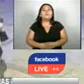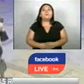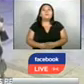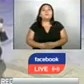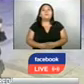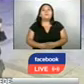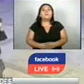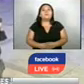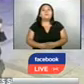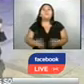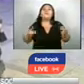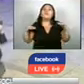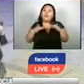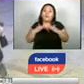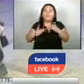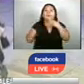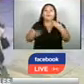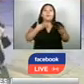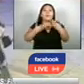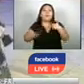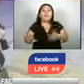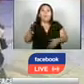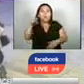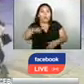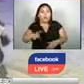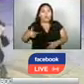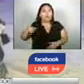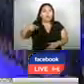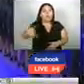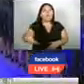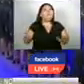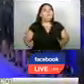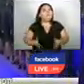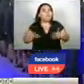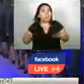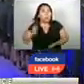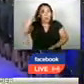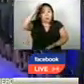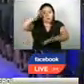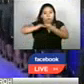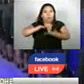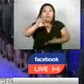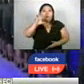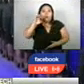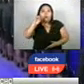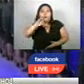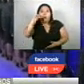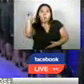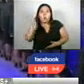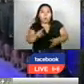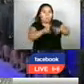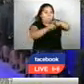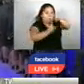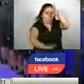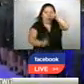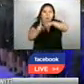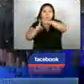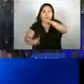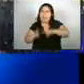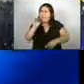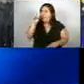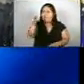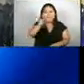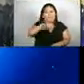Además, el presidente también dijo que durante este año han reducido en un 50% las desapariciones y negó que